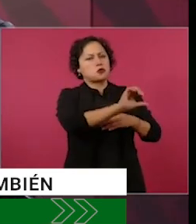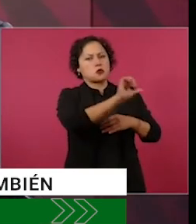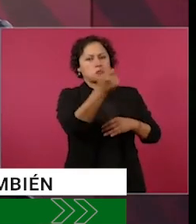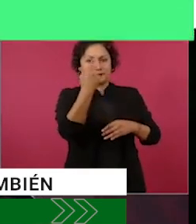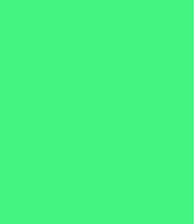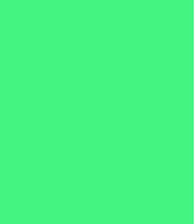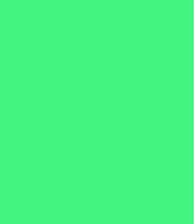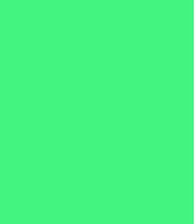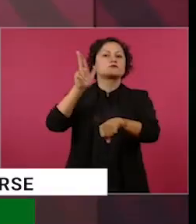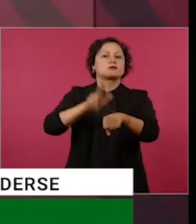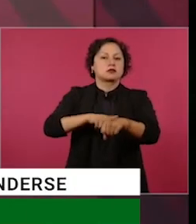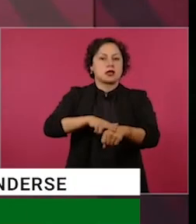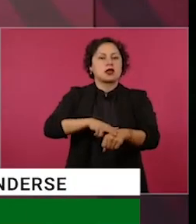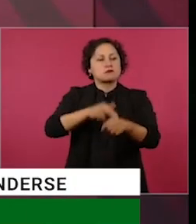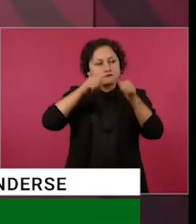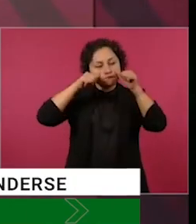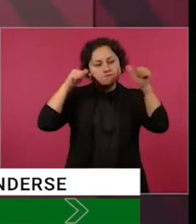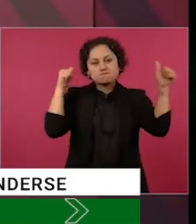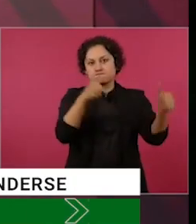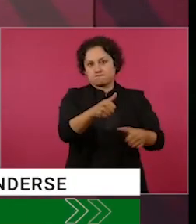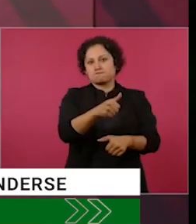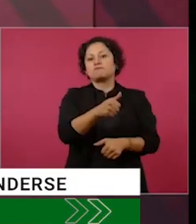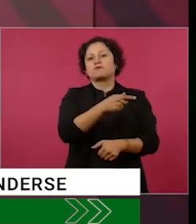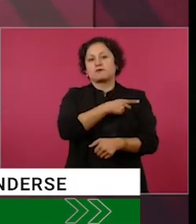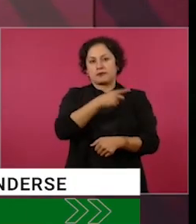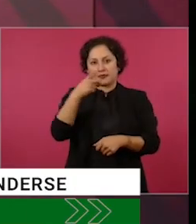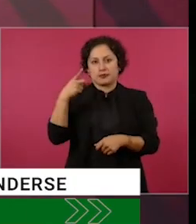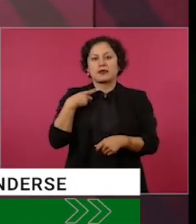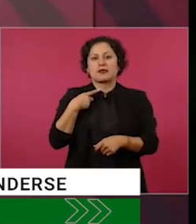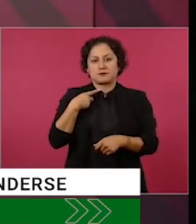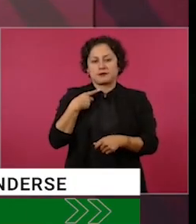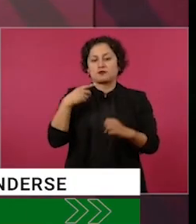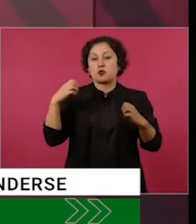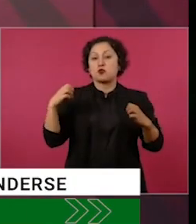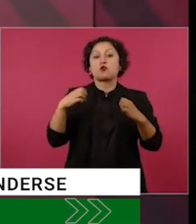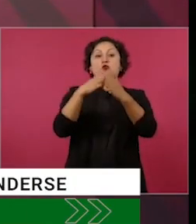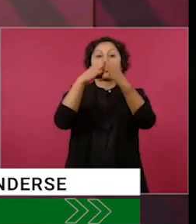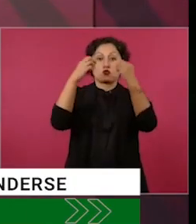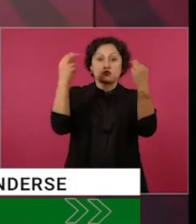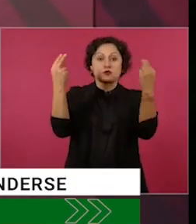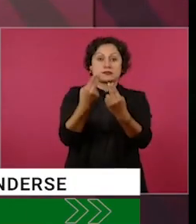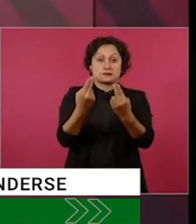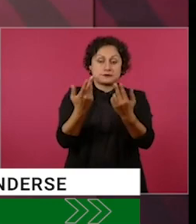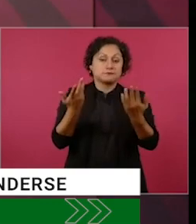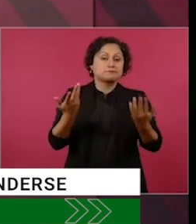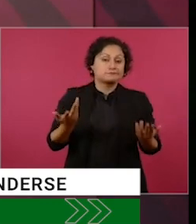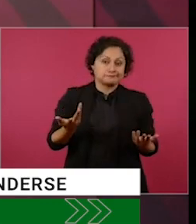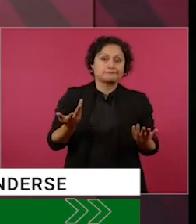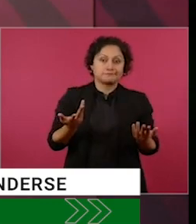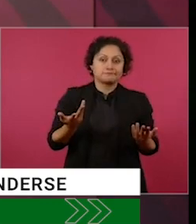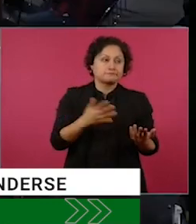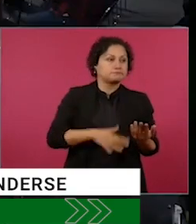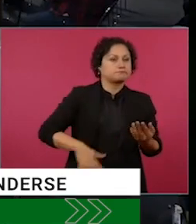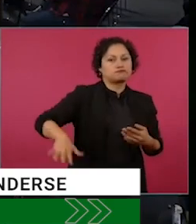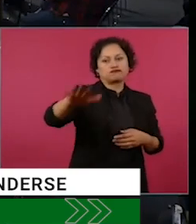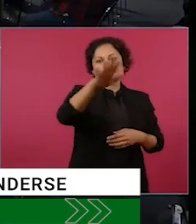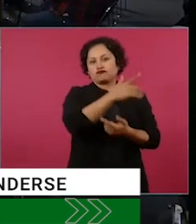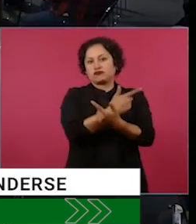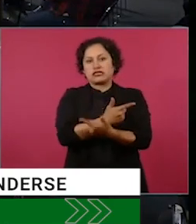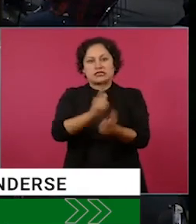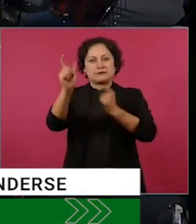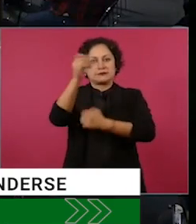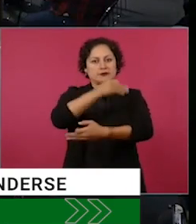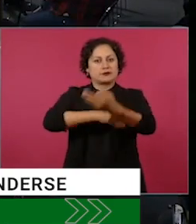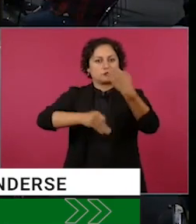país. El titular del Ejecutivo agregó que personas que no tengan seguro social podrán atenderse de manera gratuita